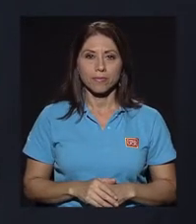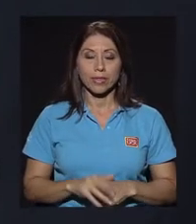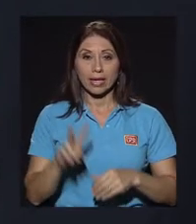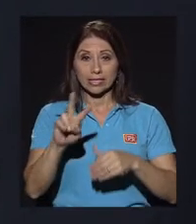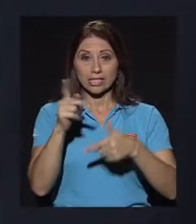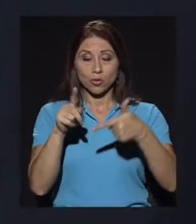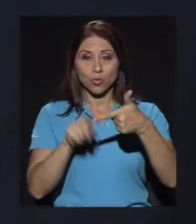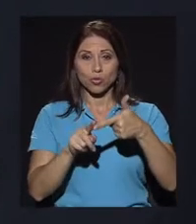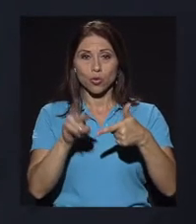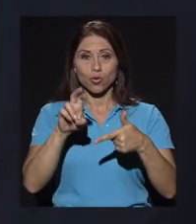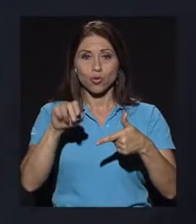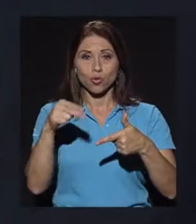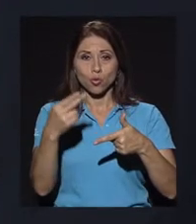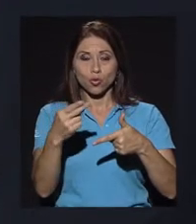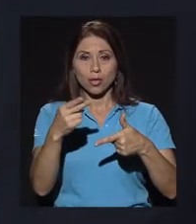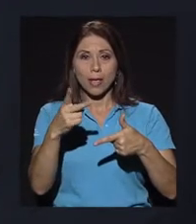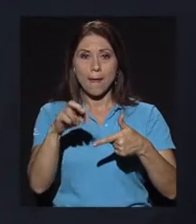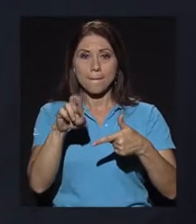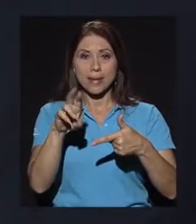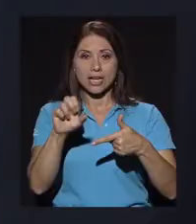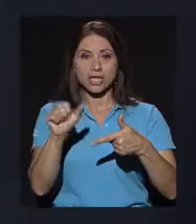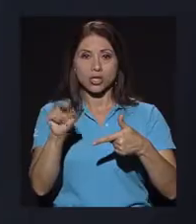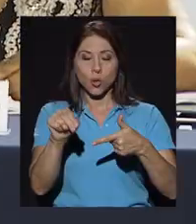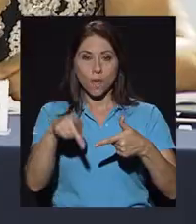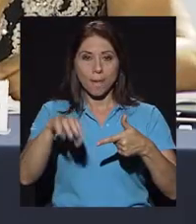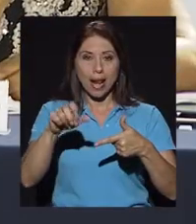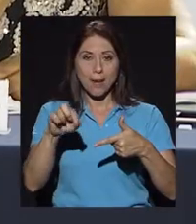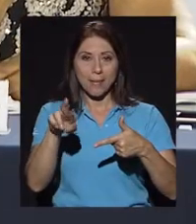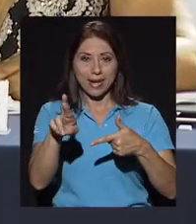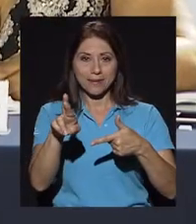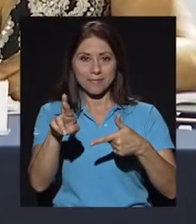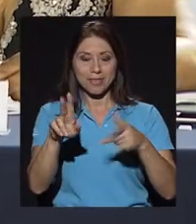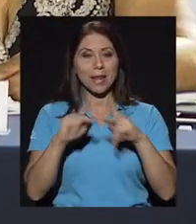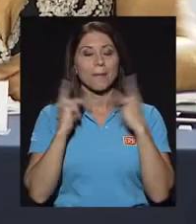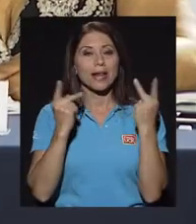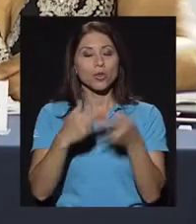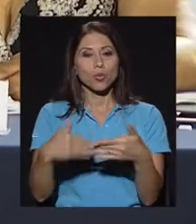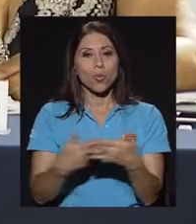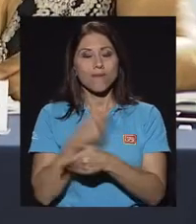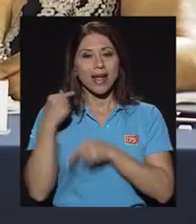En segundo lugar, doña Ruth Pearson Palmer, del Partido Nueva Generación.